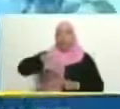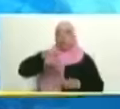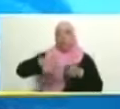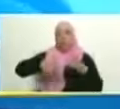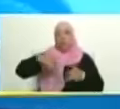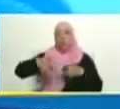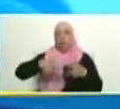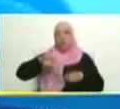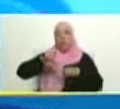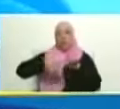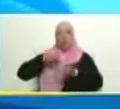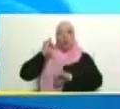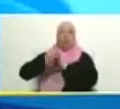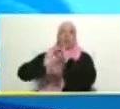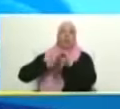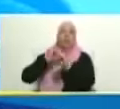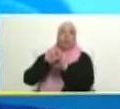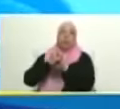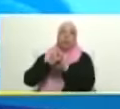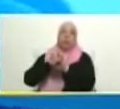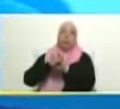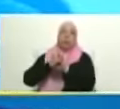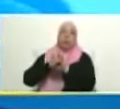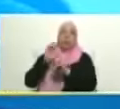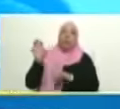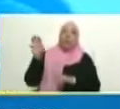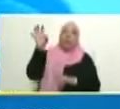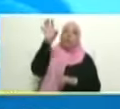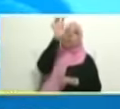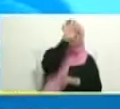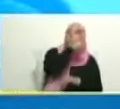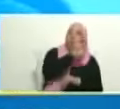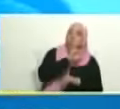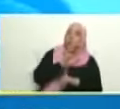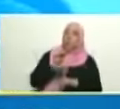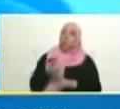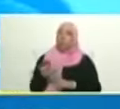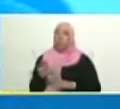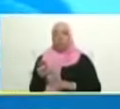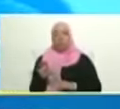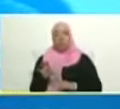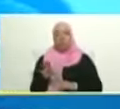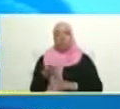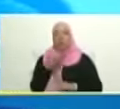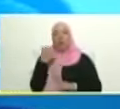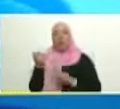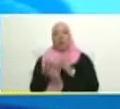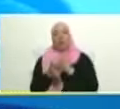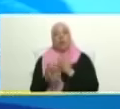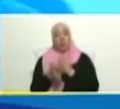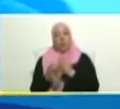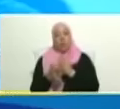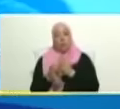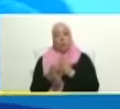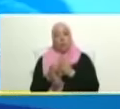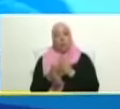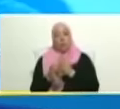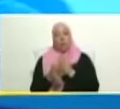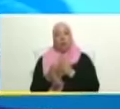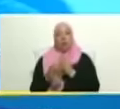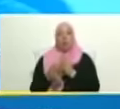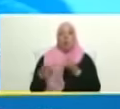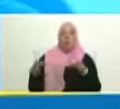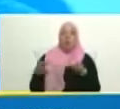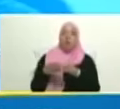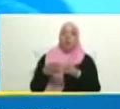adquirir a nivel internacional, por las vías que sabemos, la mejor tecnología del